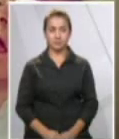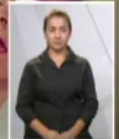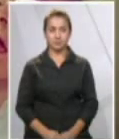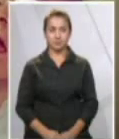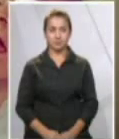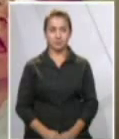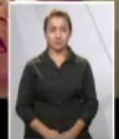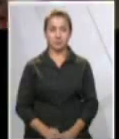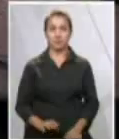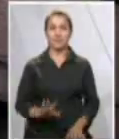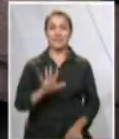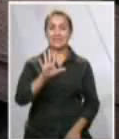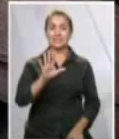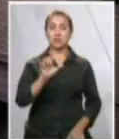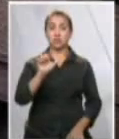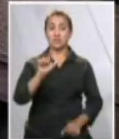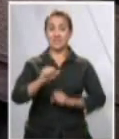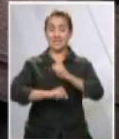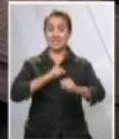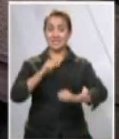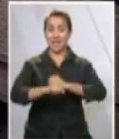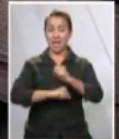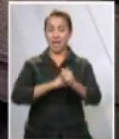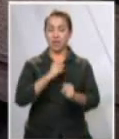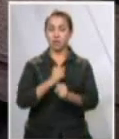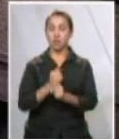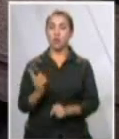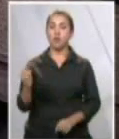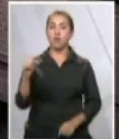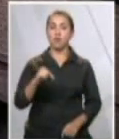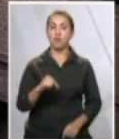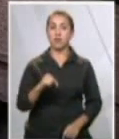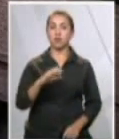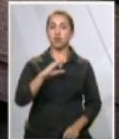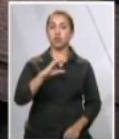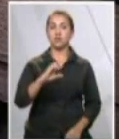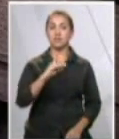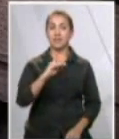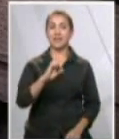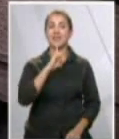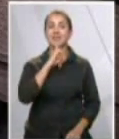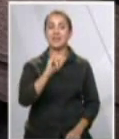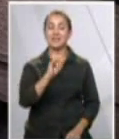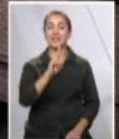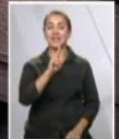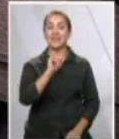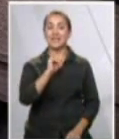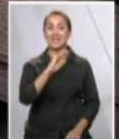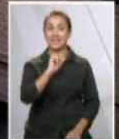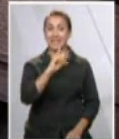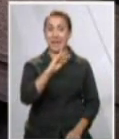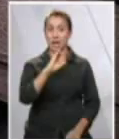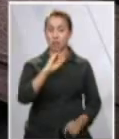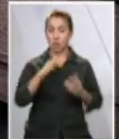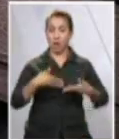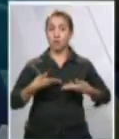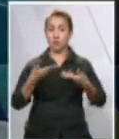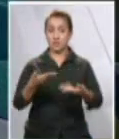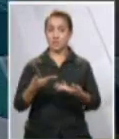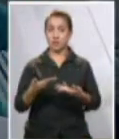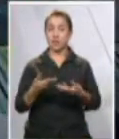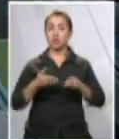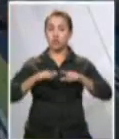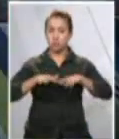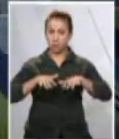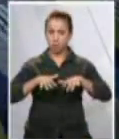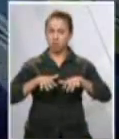A los 5 o 6 años vino el señor de Sedeti, don Ricardo Rosa, a ofrecerle este computador.